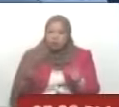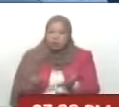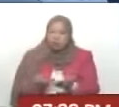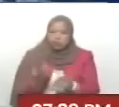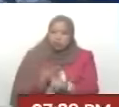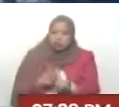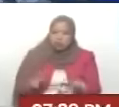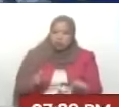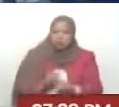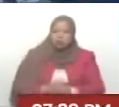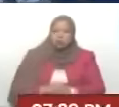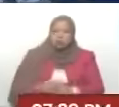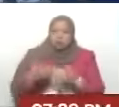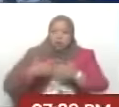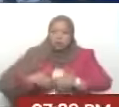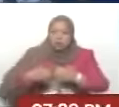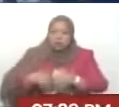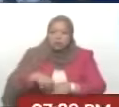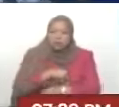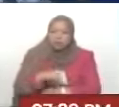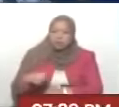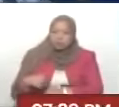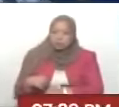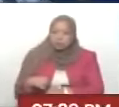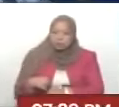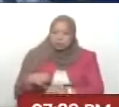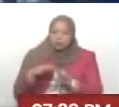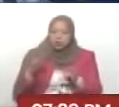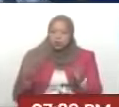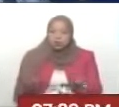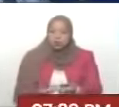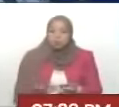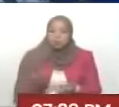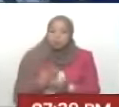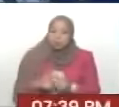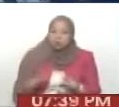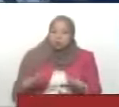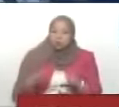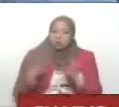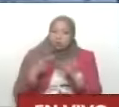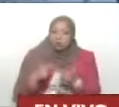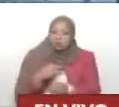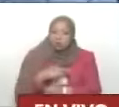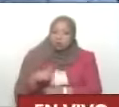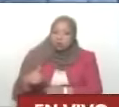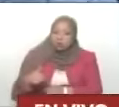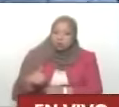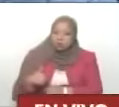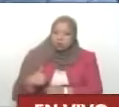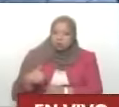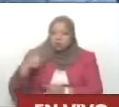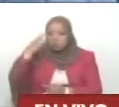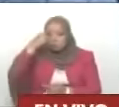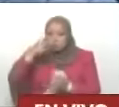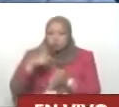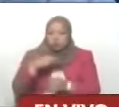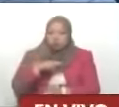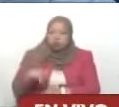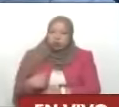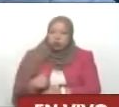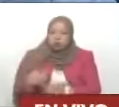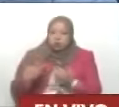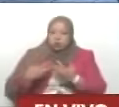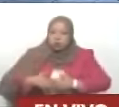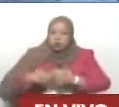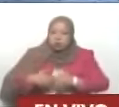Eso favorece a la industria privada. El verdadero mundo libre. Exacto. Va a ser cuando nosotros estemos en los BRICS y el